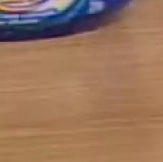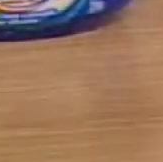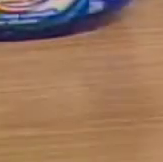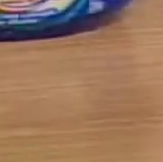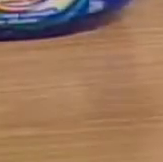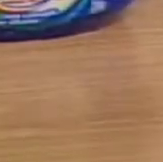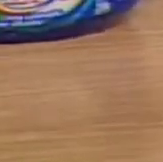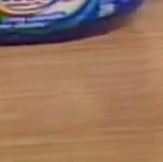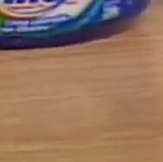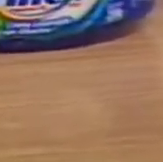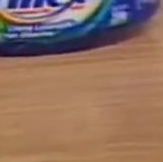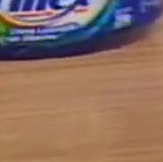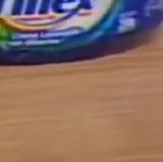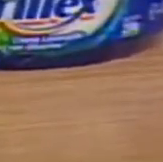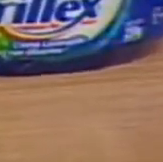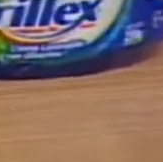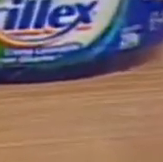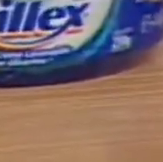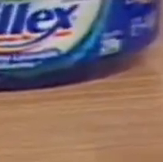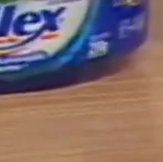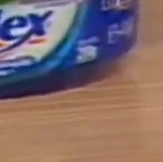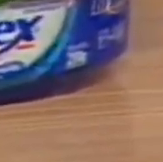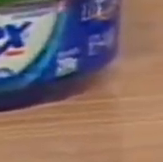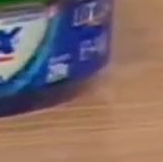coger mis presitas.